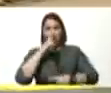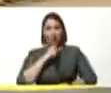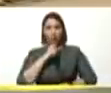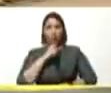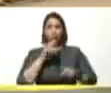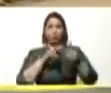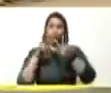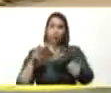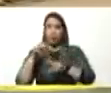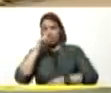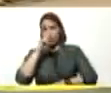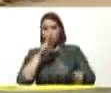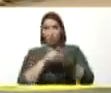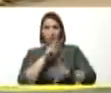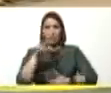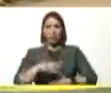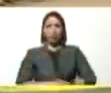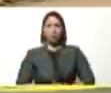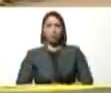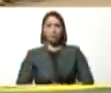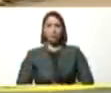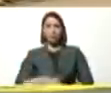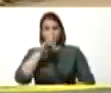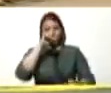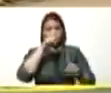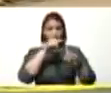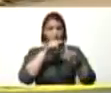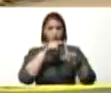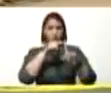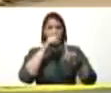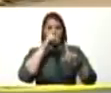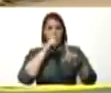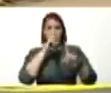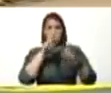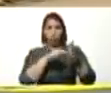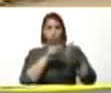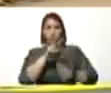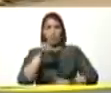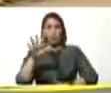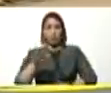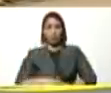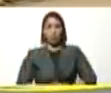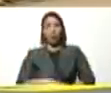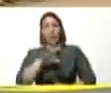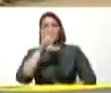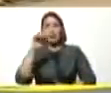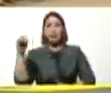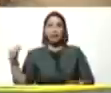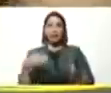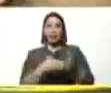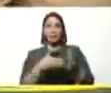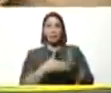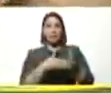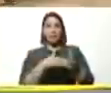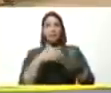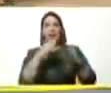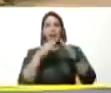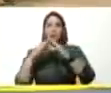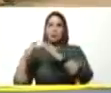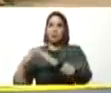Vivienda del año 2022, rumbo al año 2025, de 500.000 viviendas,